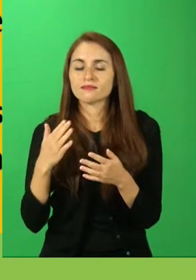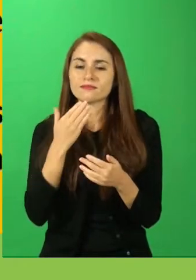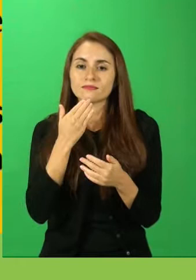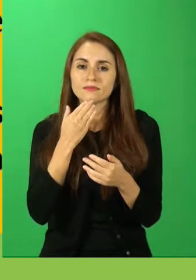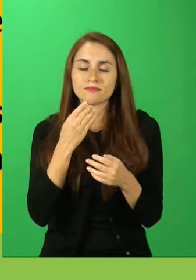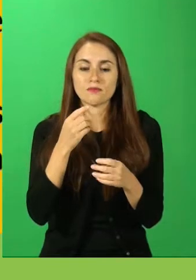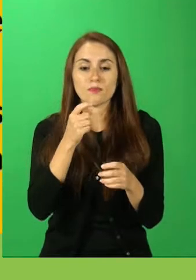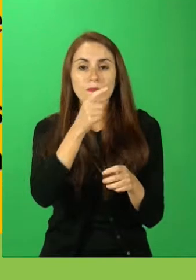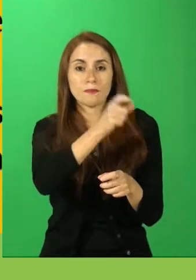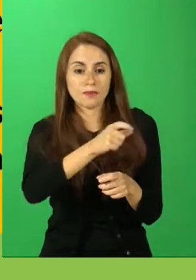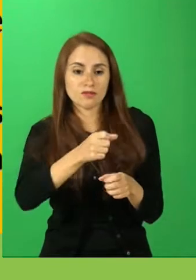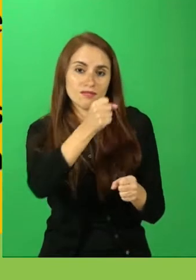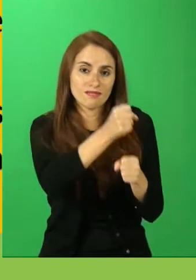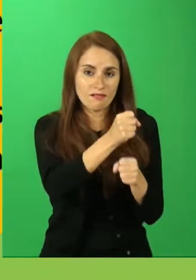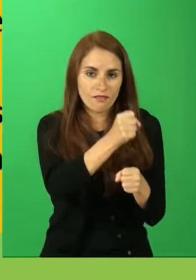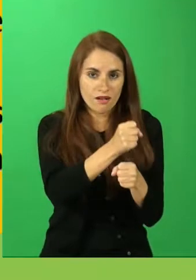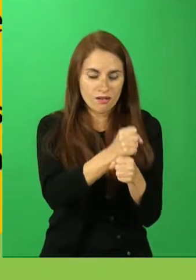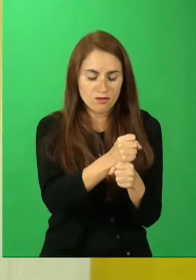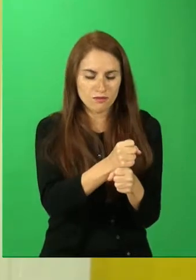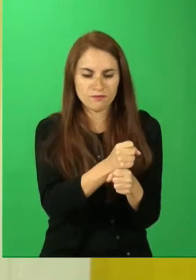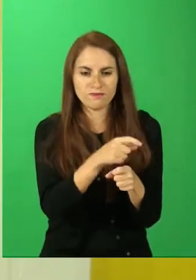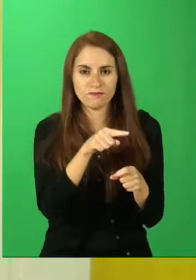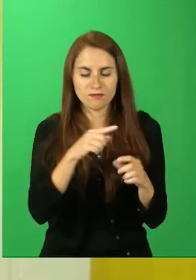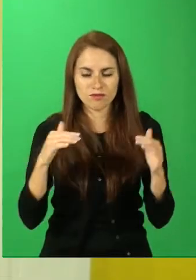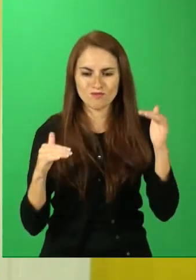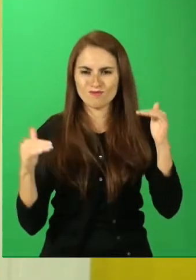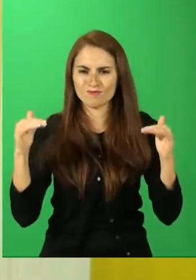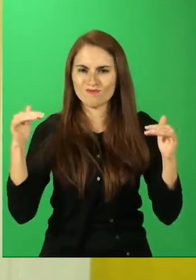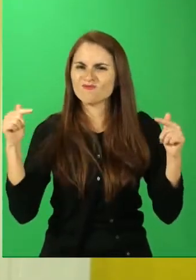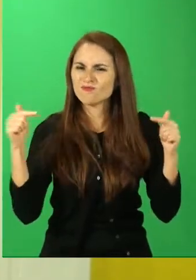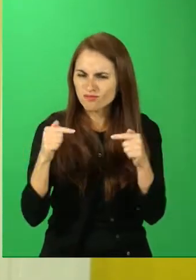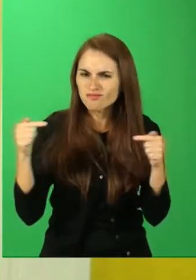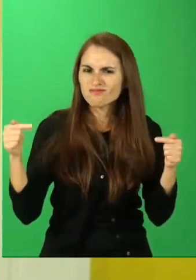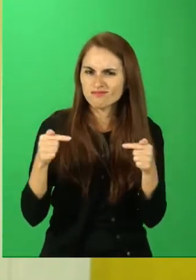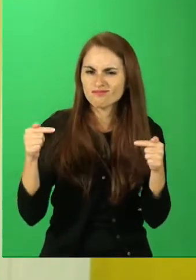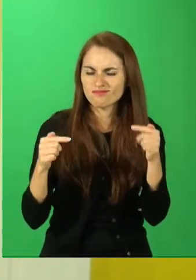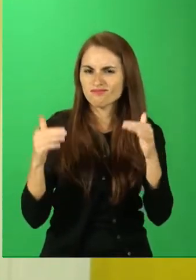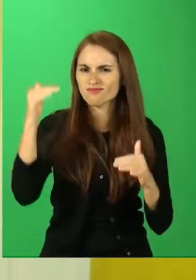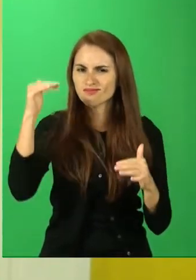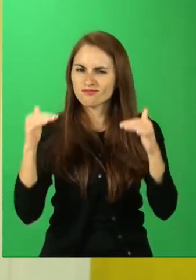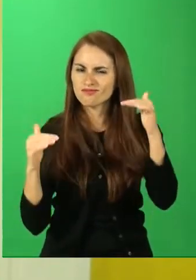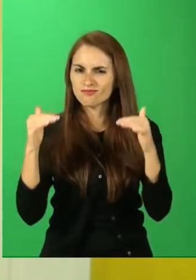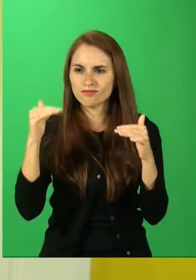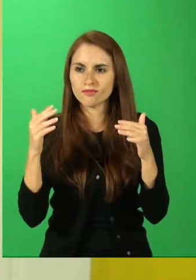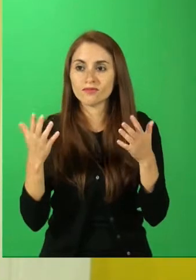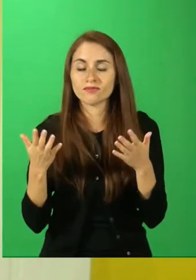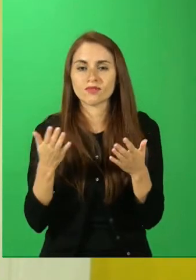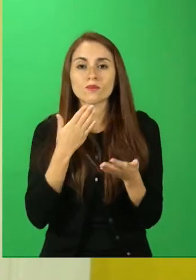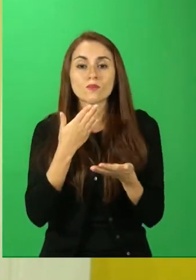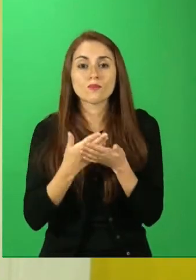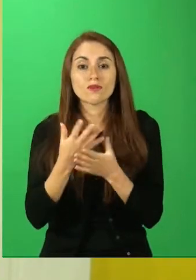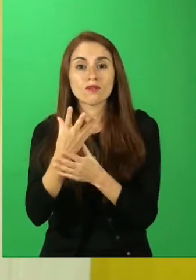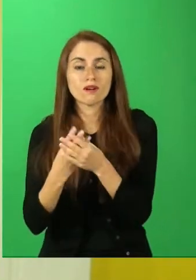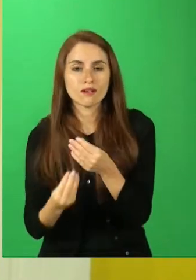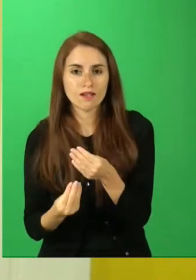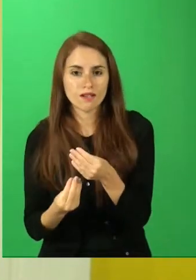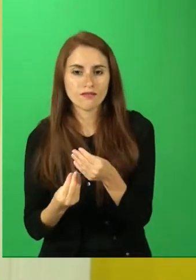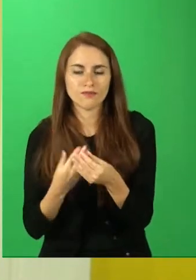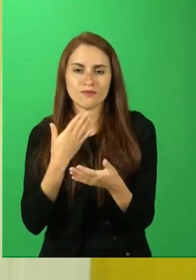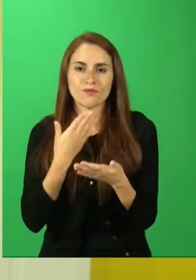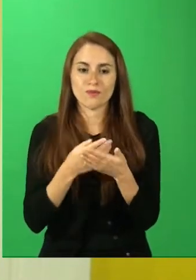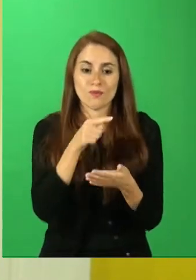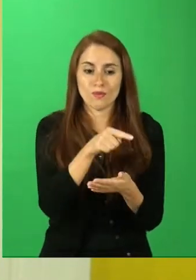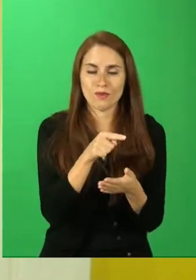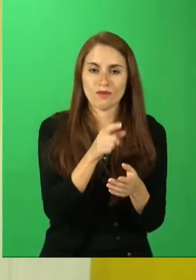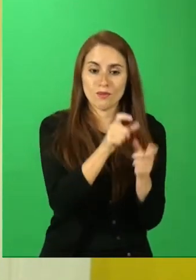riqueza, ya sea los trabajadores. Y esta lucha de clases solo va a terminar cuando el obrero,